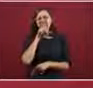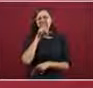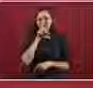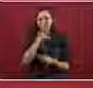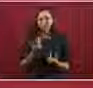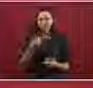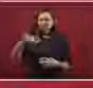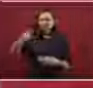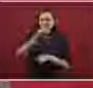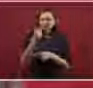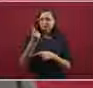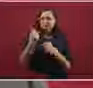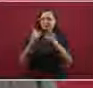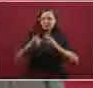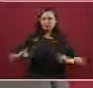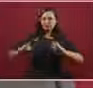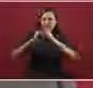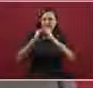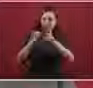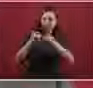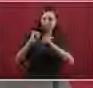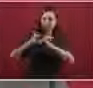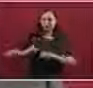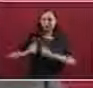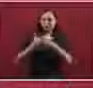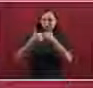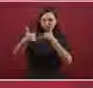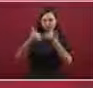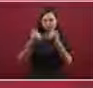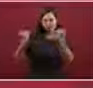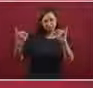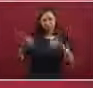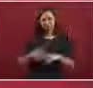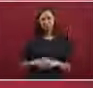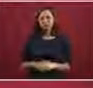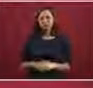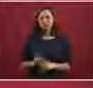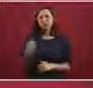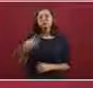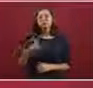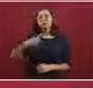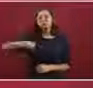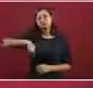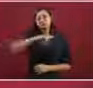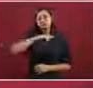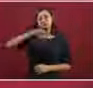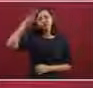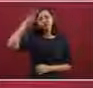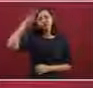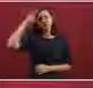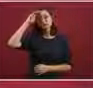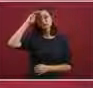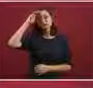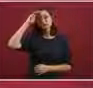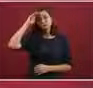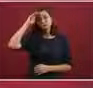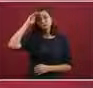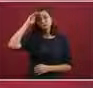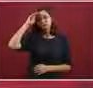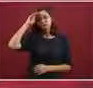organismos independientes, de organismos autónomos. Lo que consideramos es de